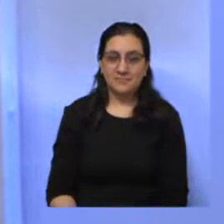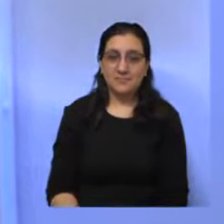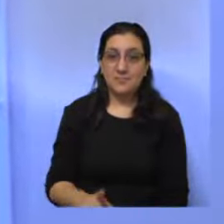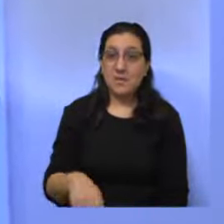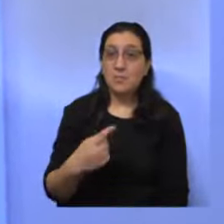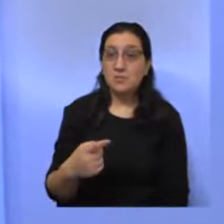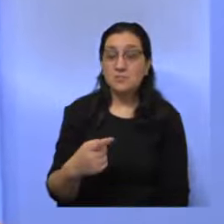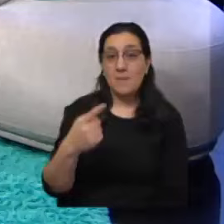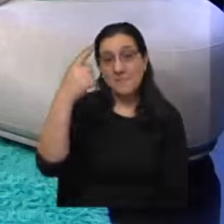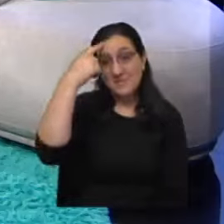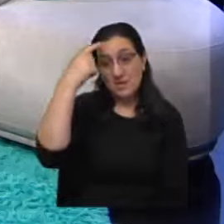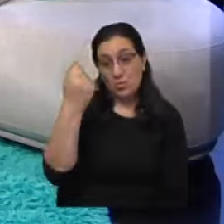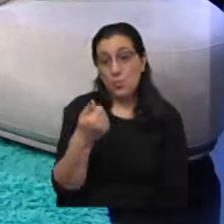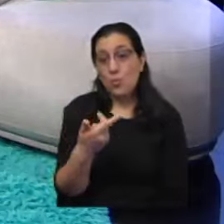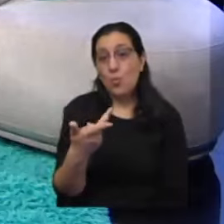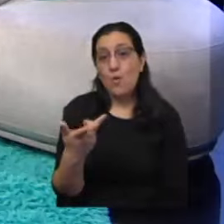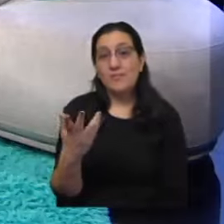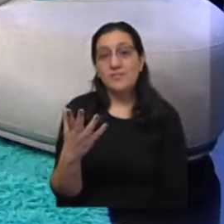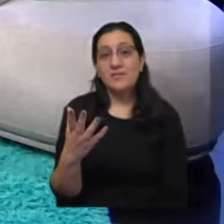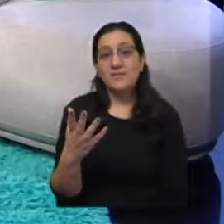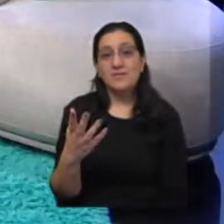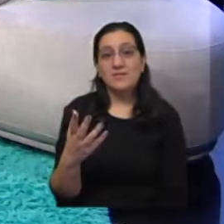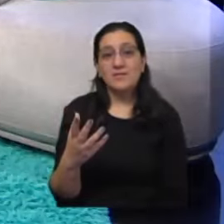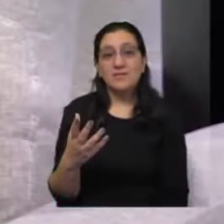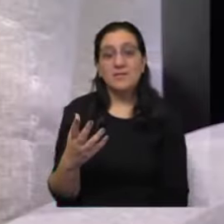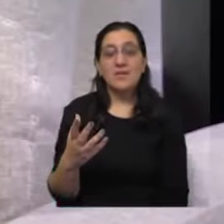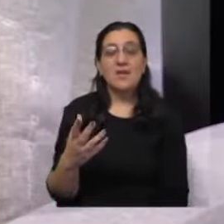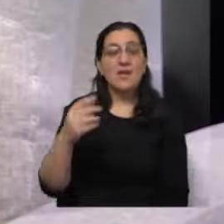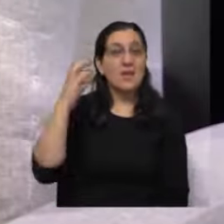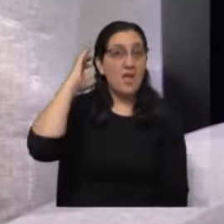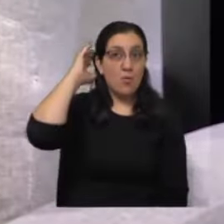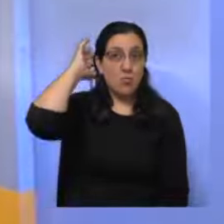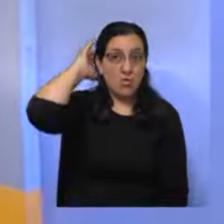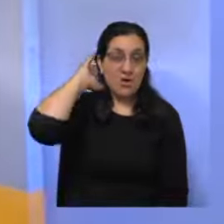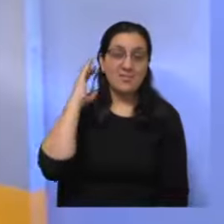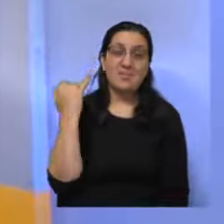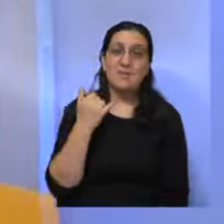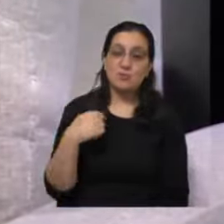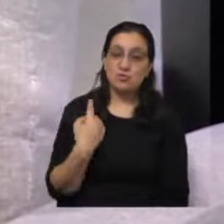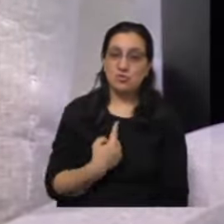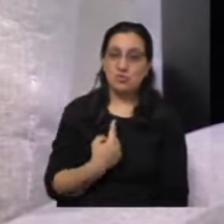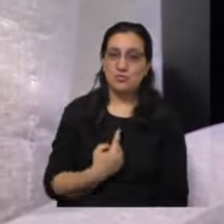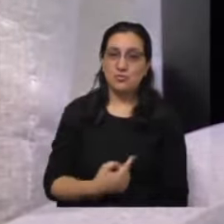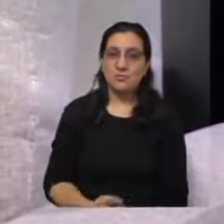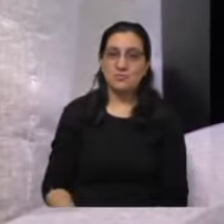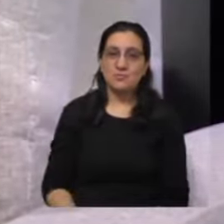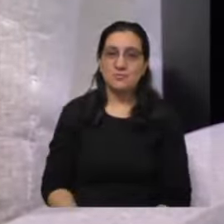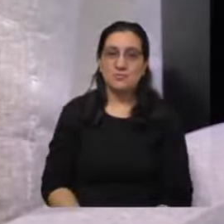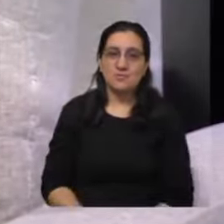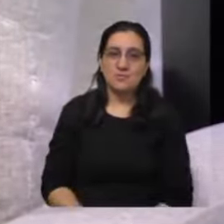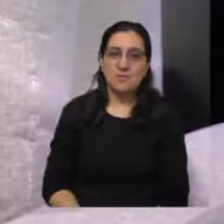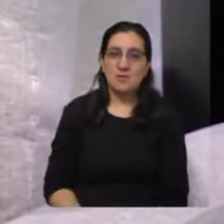pensar cuántas tenemos nosotros, voy a averiguar. Cuatro. ¿Que nos quedan? No, esos somos nosotros. Ah, nosotros. Pensé que nosotros.